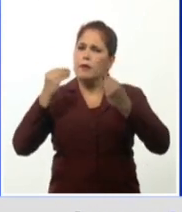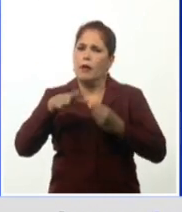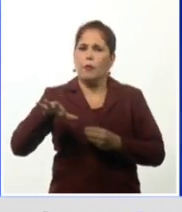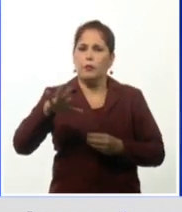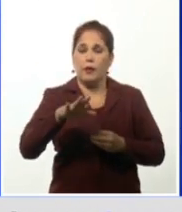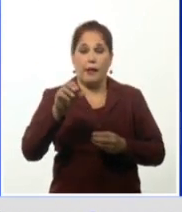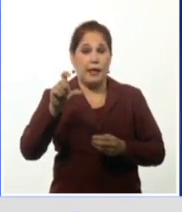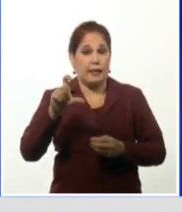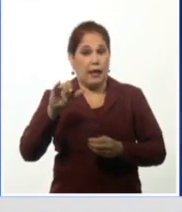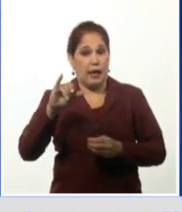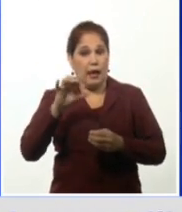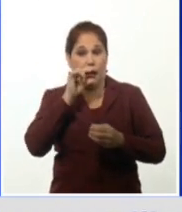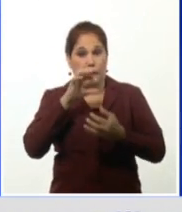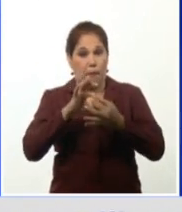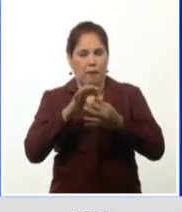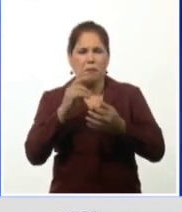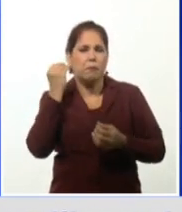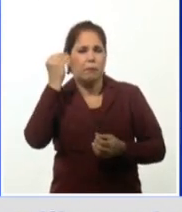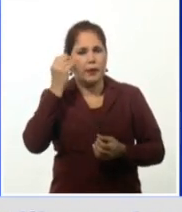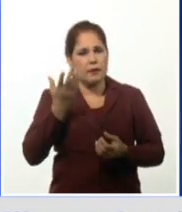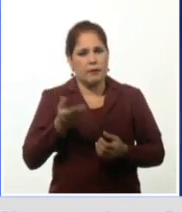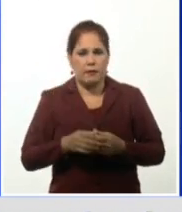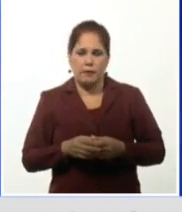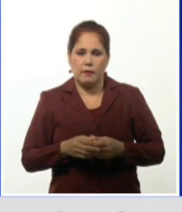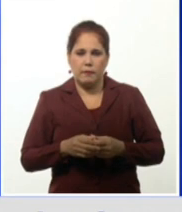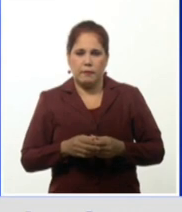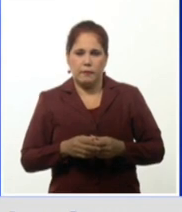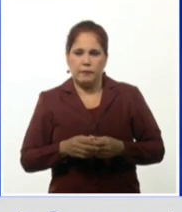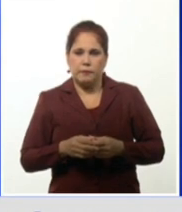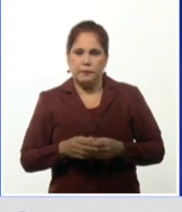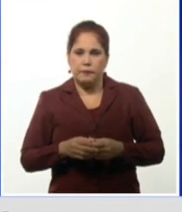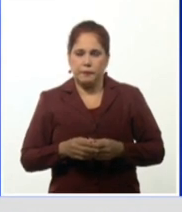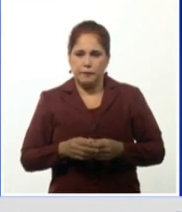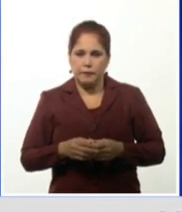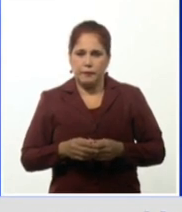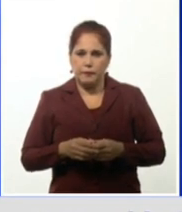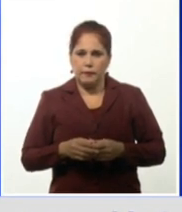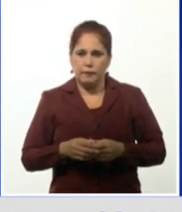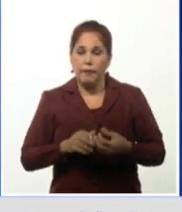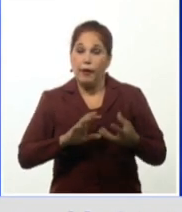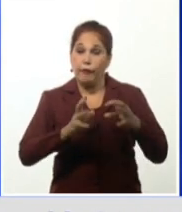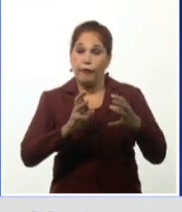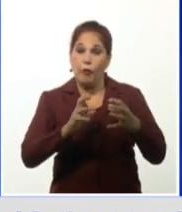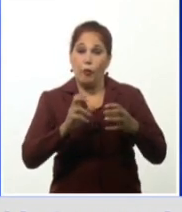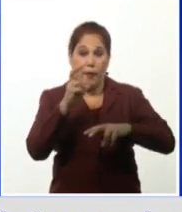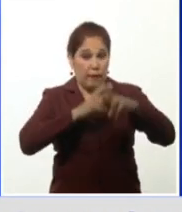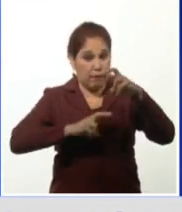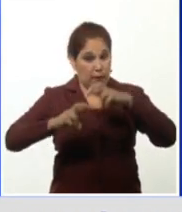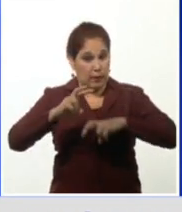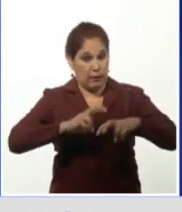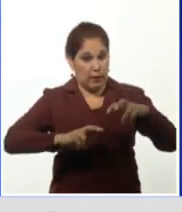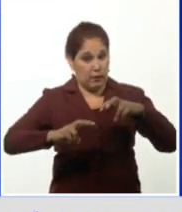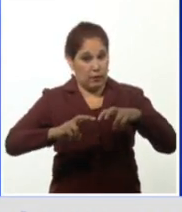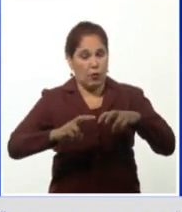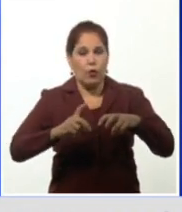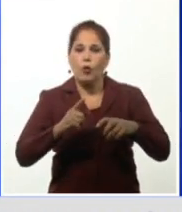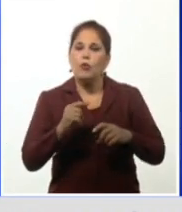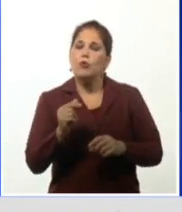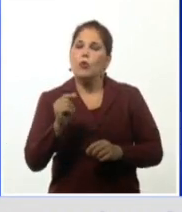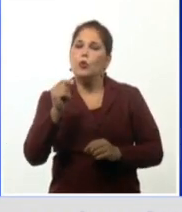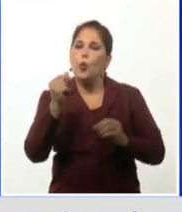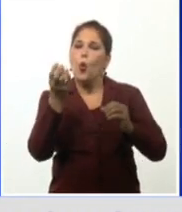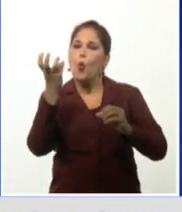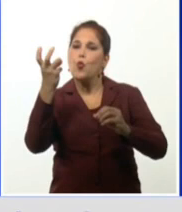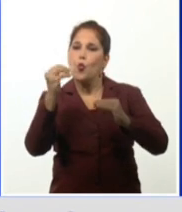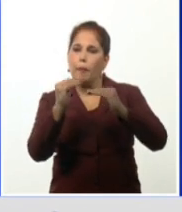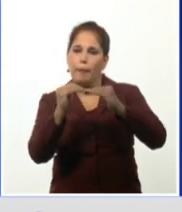de Ingeniería Genética y Biotecnología? No, mira, eso en el diseño del estudio clínico uno pone un valor inferior,